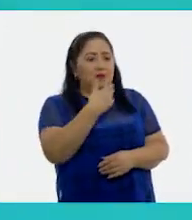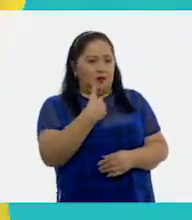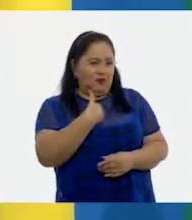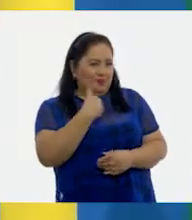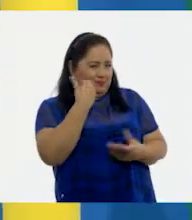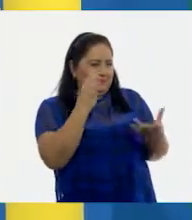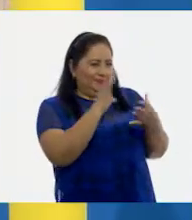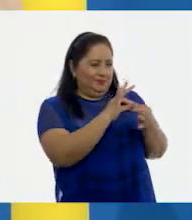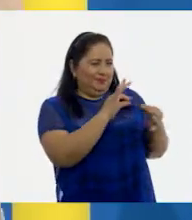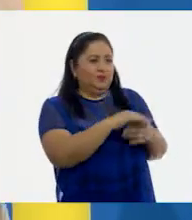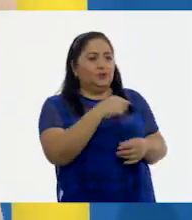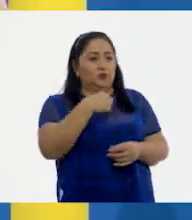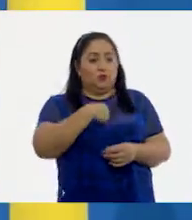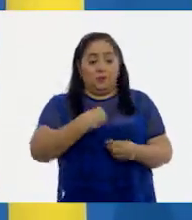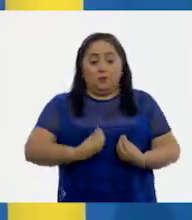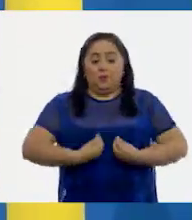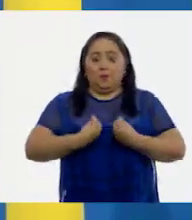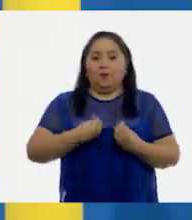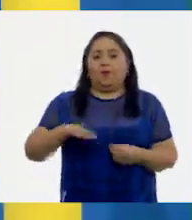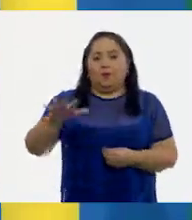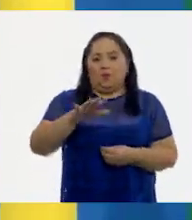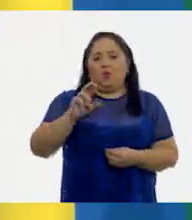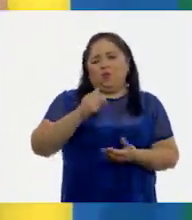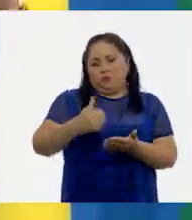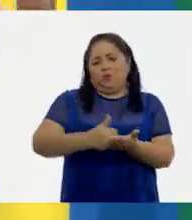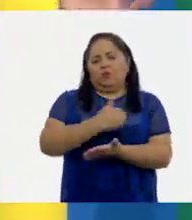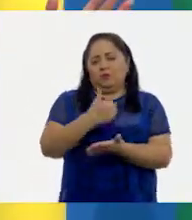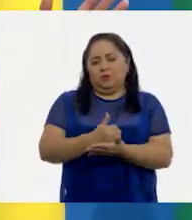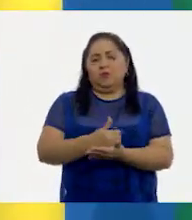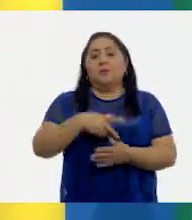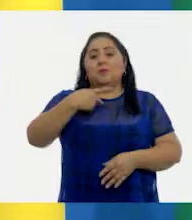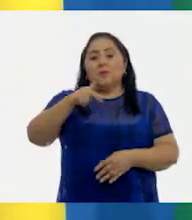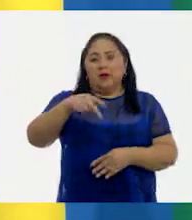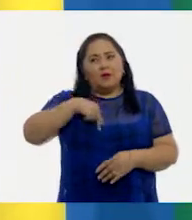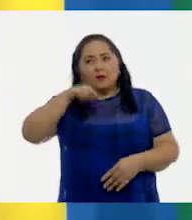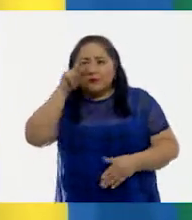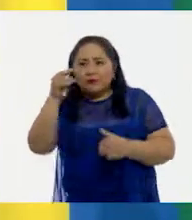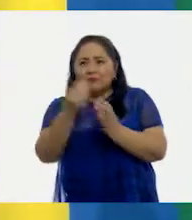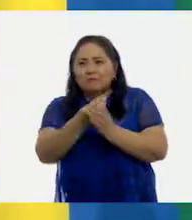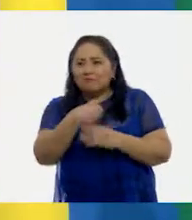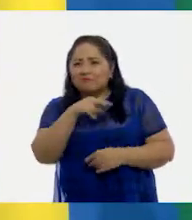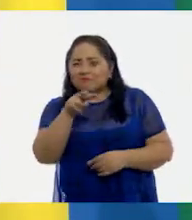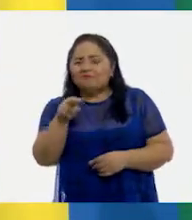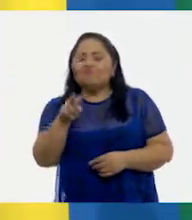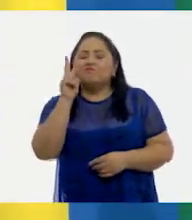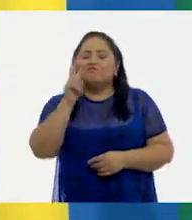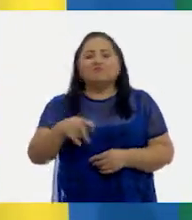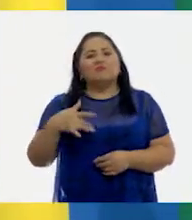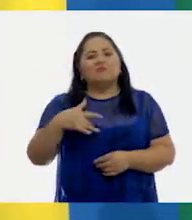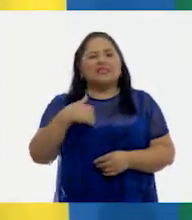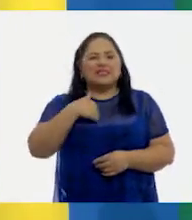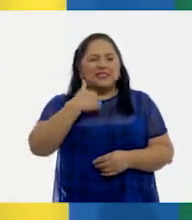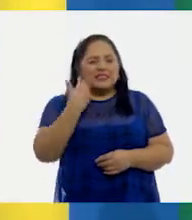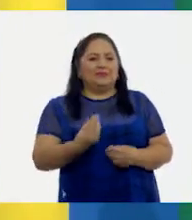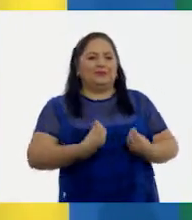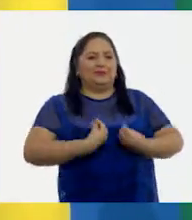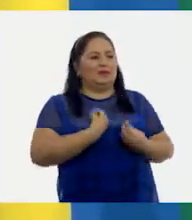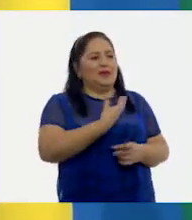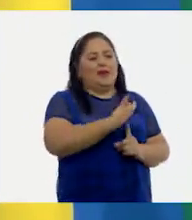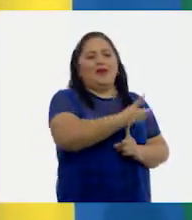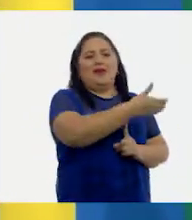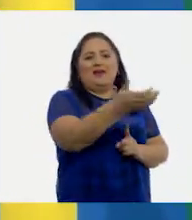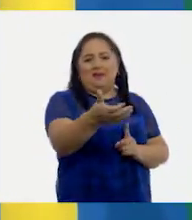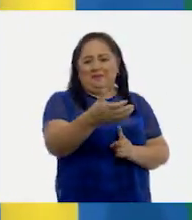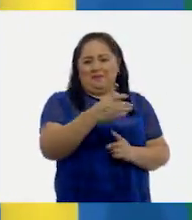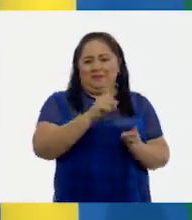algo? Sí. Yo vivo en una zona urbana, pero de repente, viendo esta clase, me darían ganas de experimentar viviendo en una zona rural,